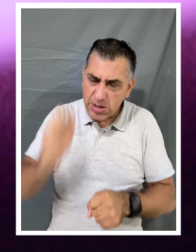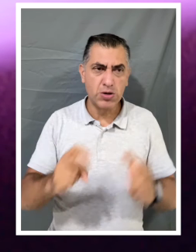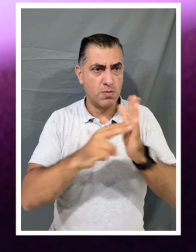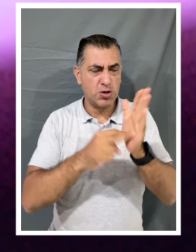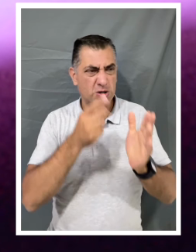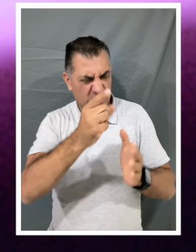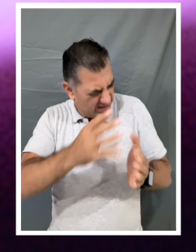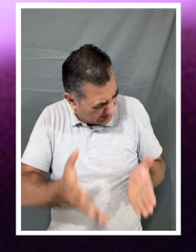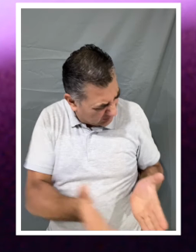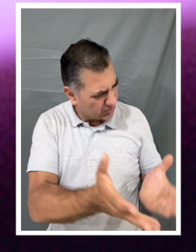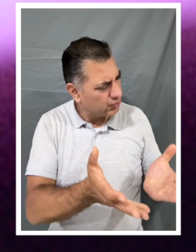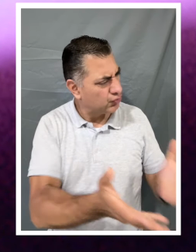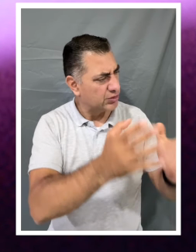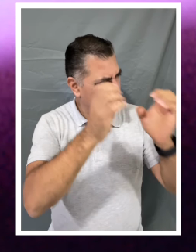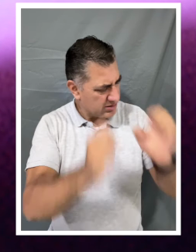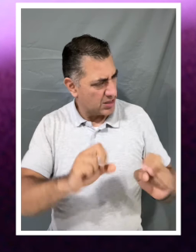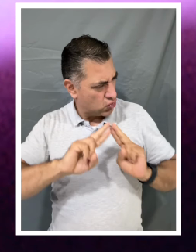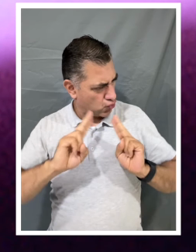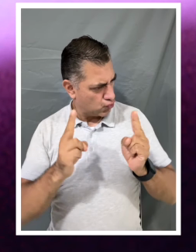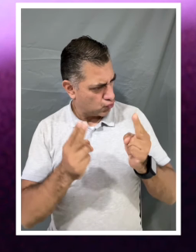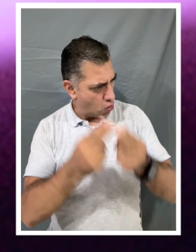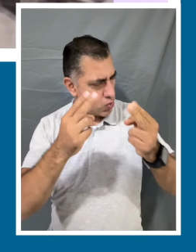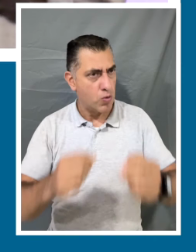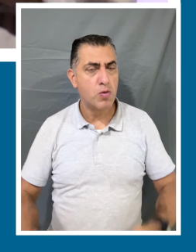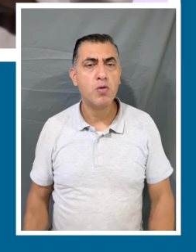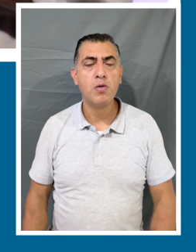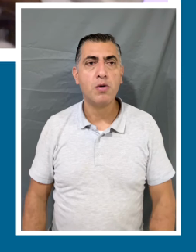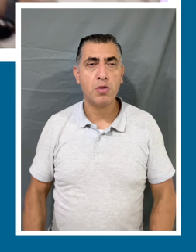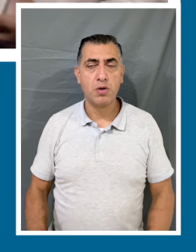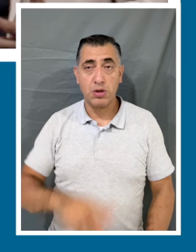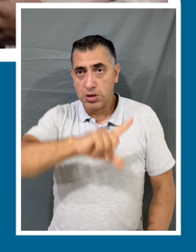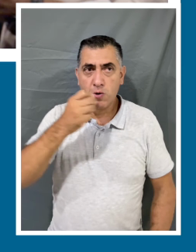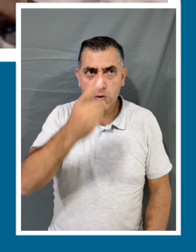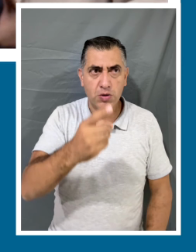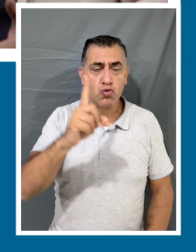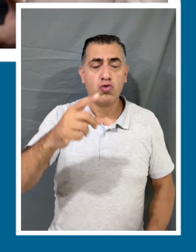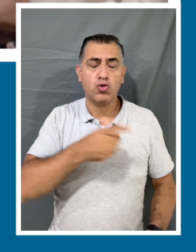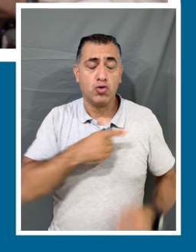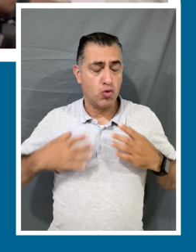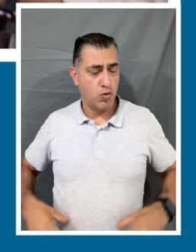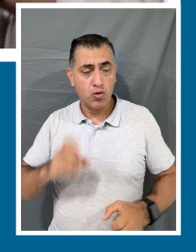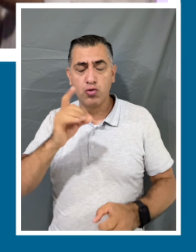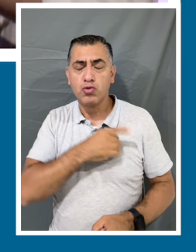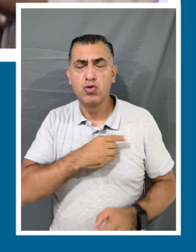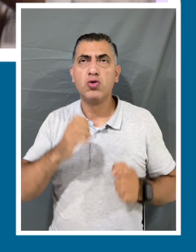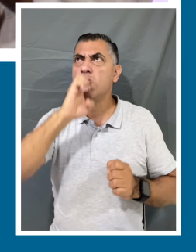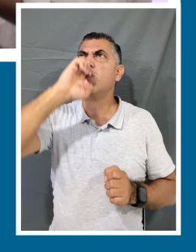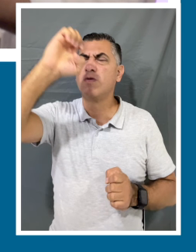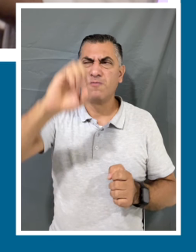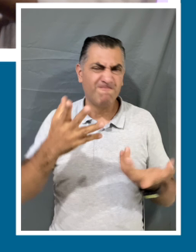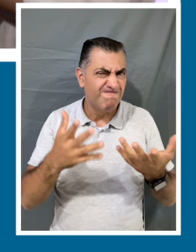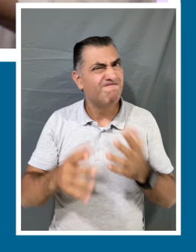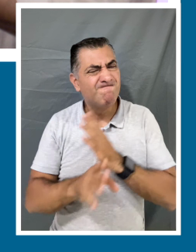versículo empieza así esfuércense por mantener la unidad y luego dice hay un solo cuerpo y un solo espíritu como que nos está dando